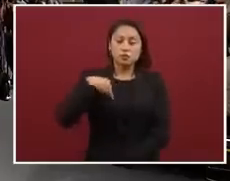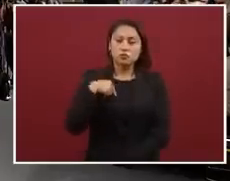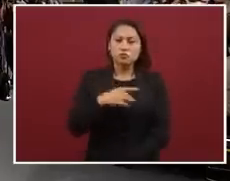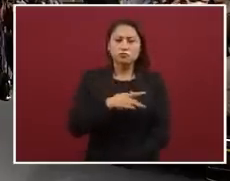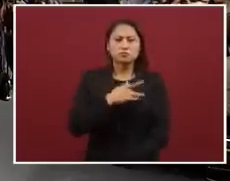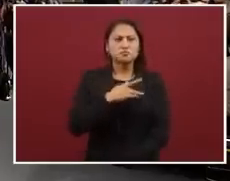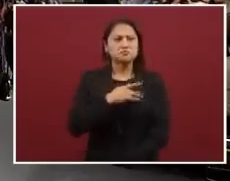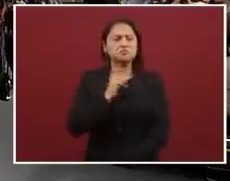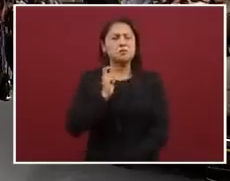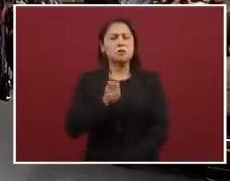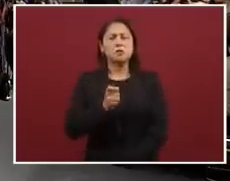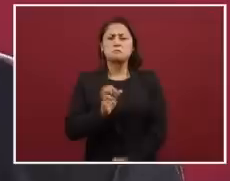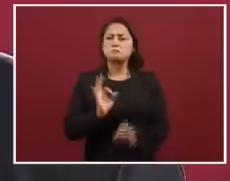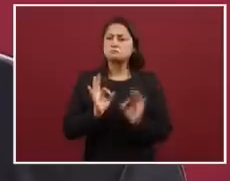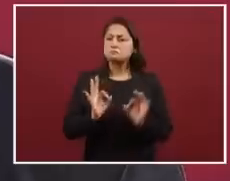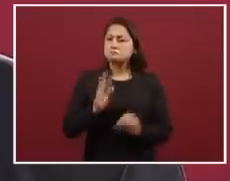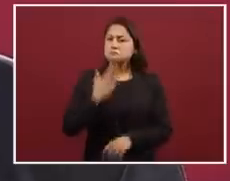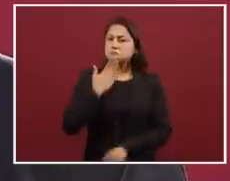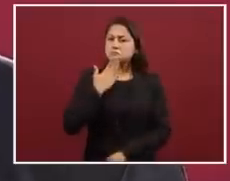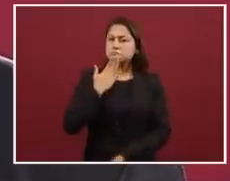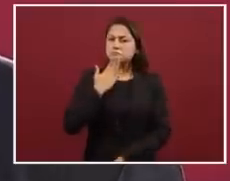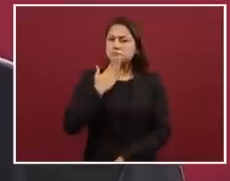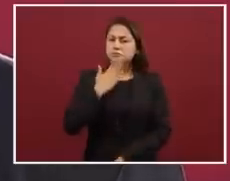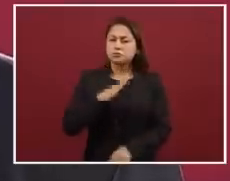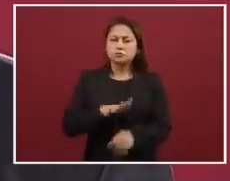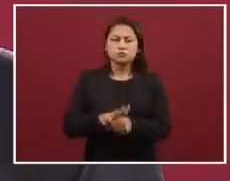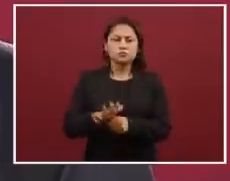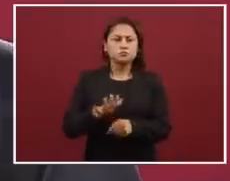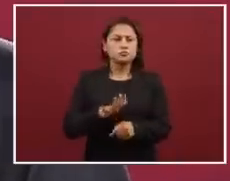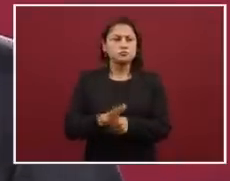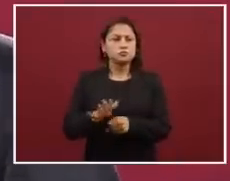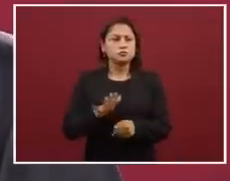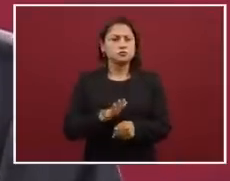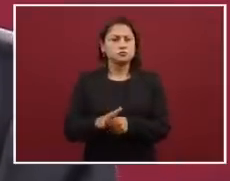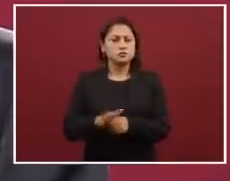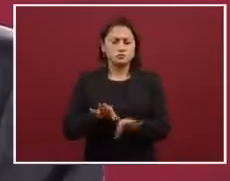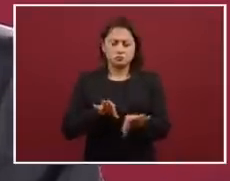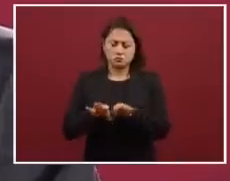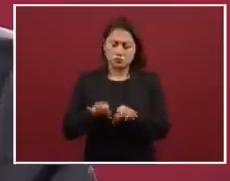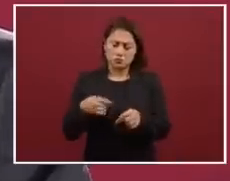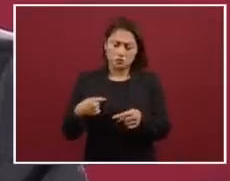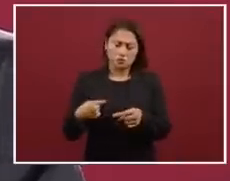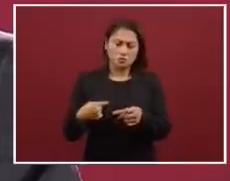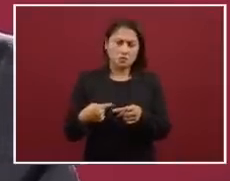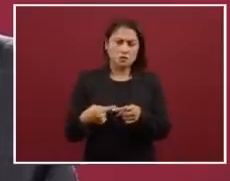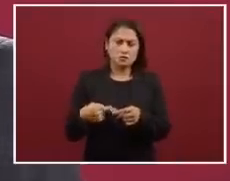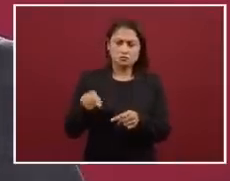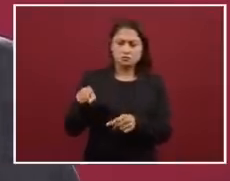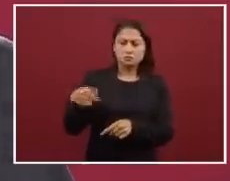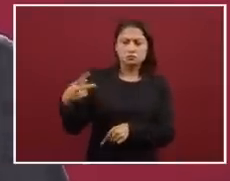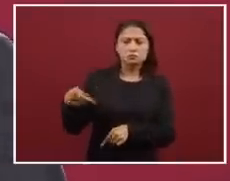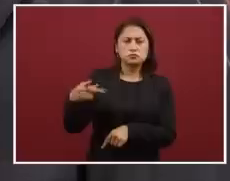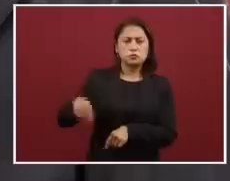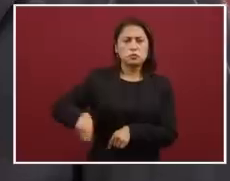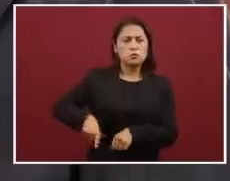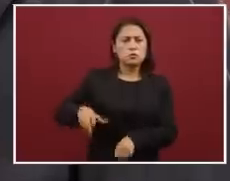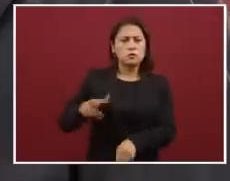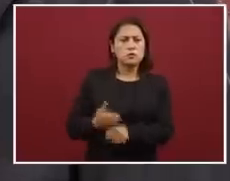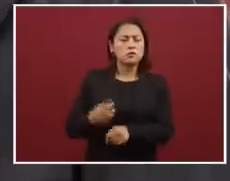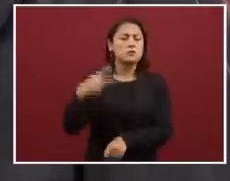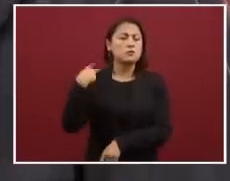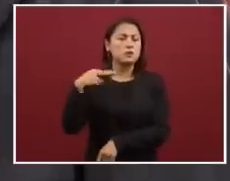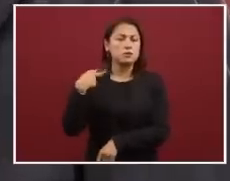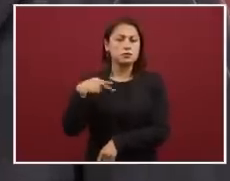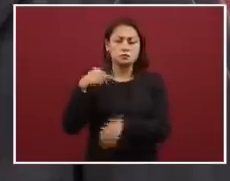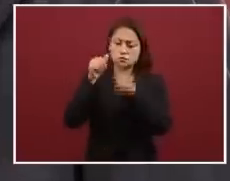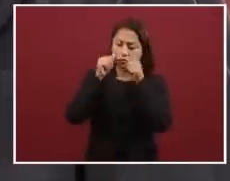satisfechos con el trabajo del gobernador de Veracruz. Eso